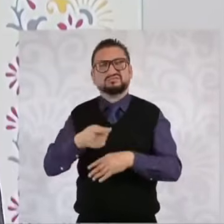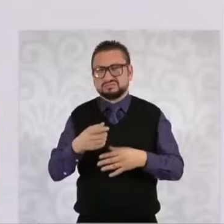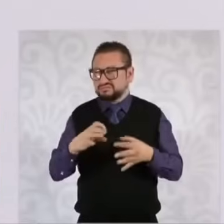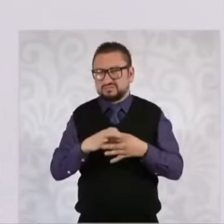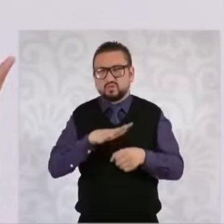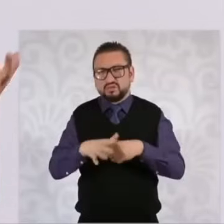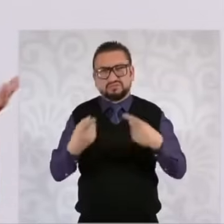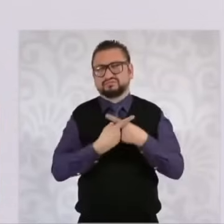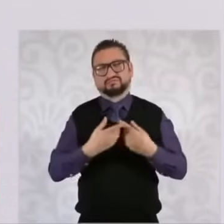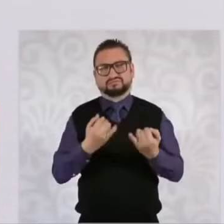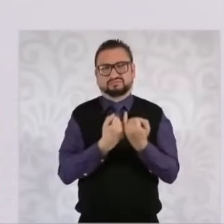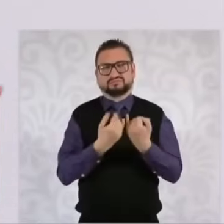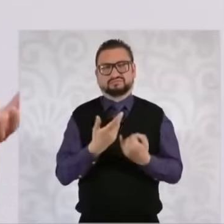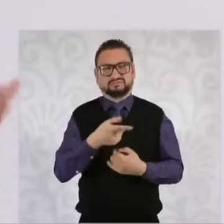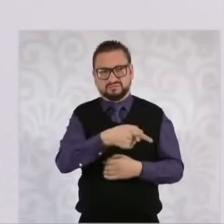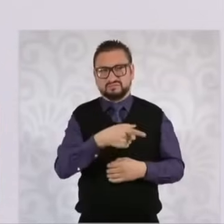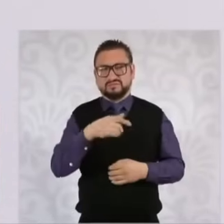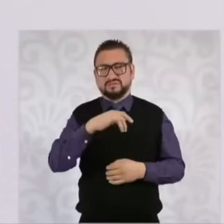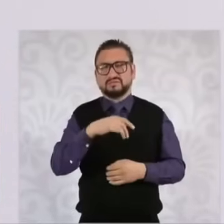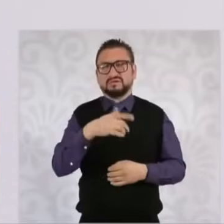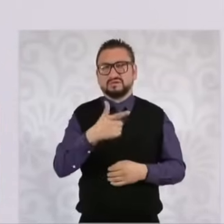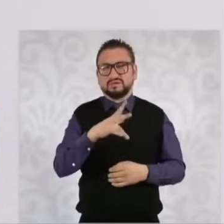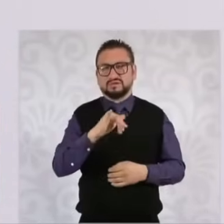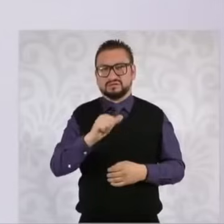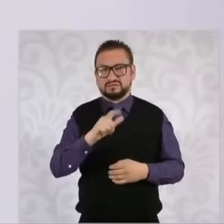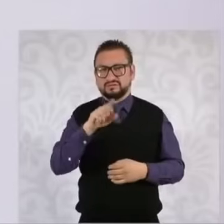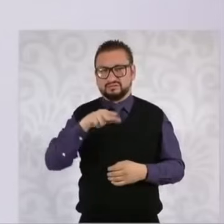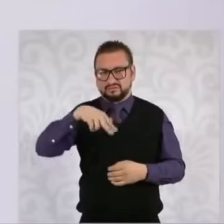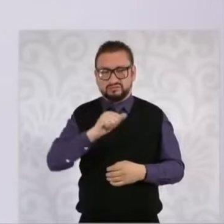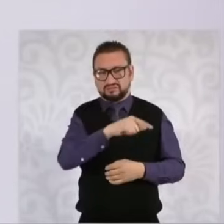¿O quién es García Luna? ¿Qué autoridad moral tiene